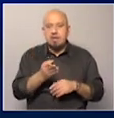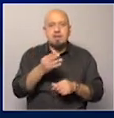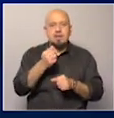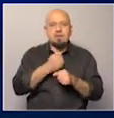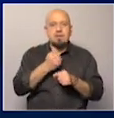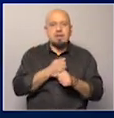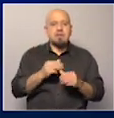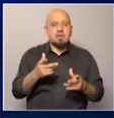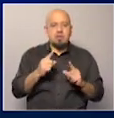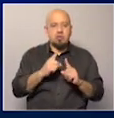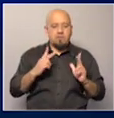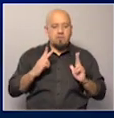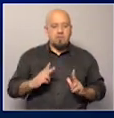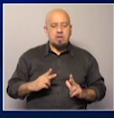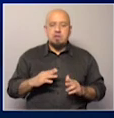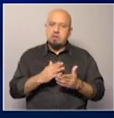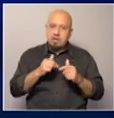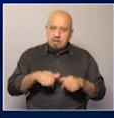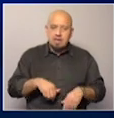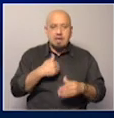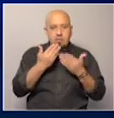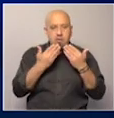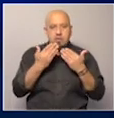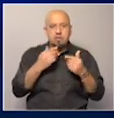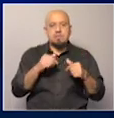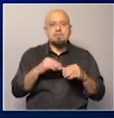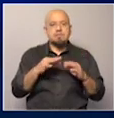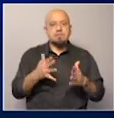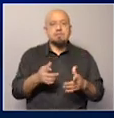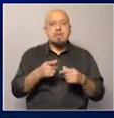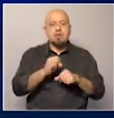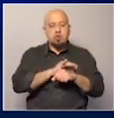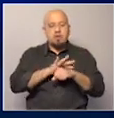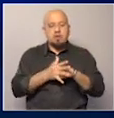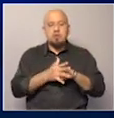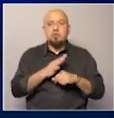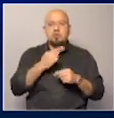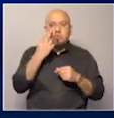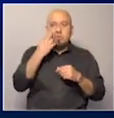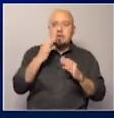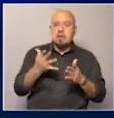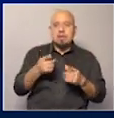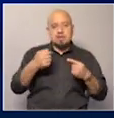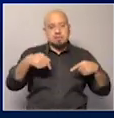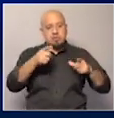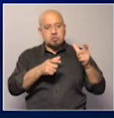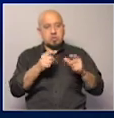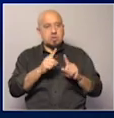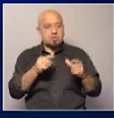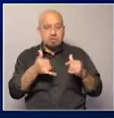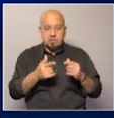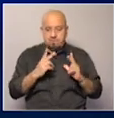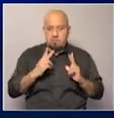informal de bolivia es altísima y de eso hemos hablado también aquí entre ciudad es decir el coronavirus afecta mucho a aquellos sectores que no tienen de dónde agarrarse